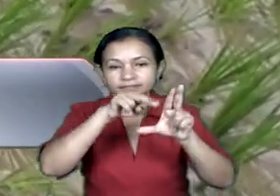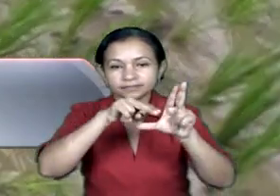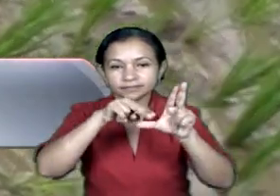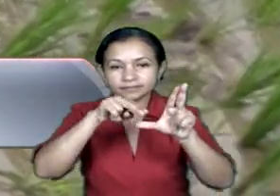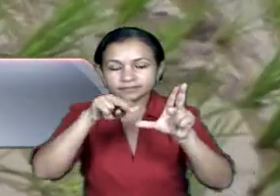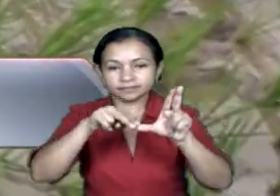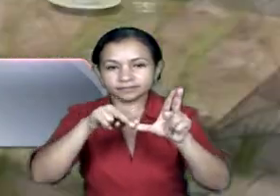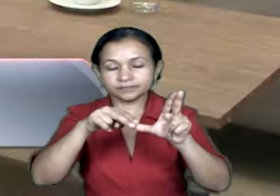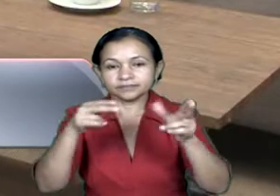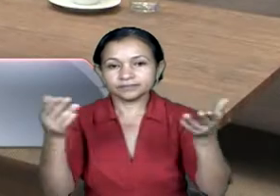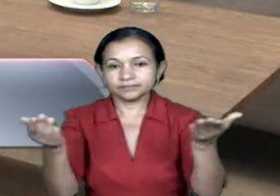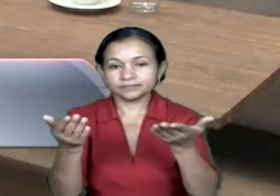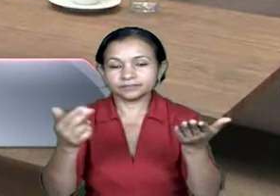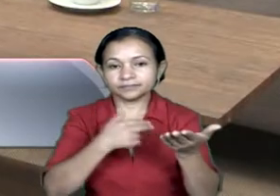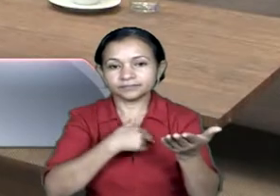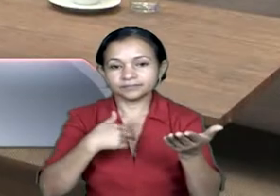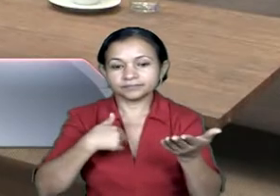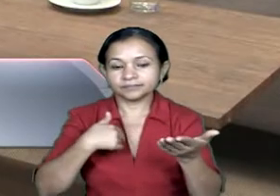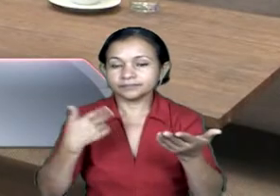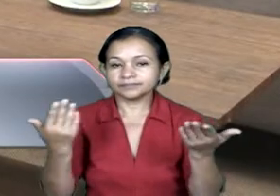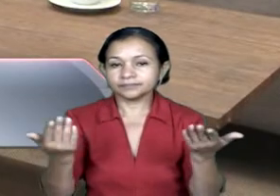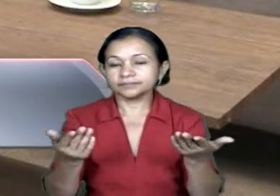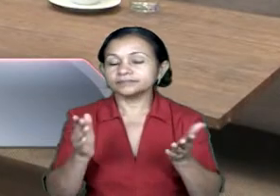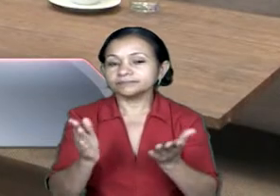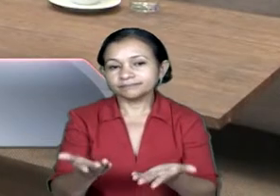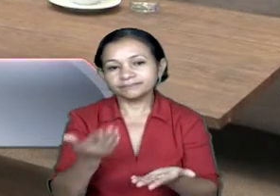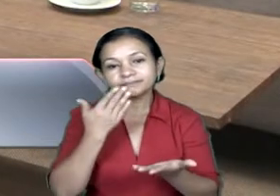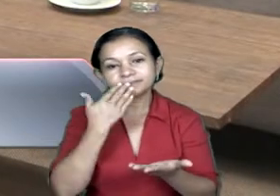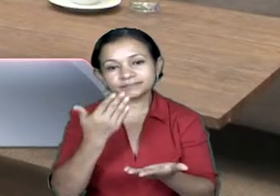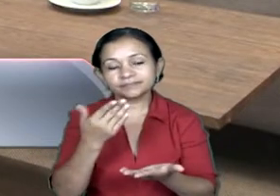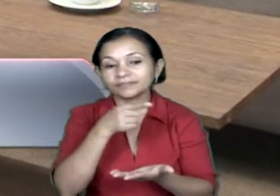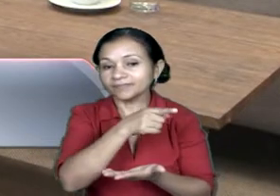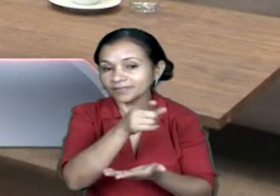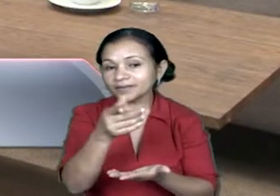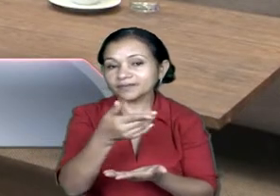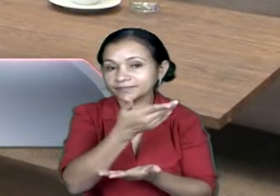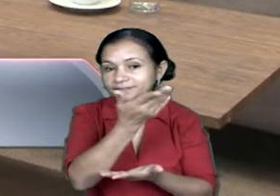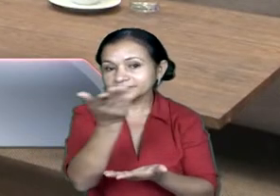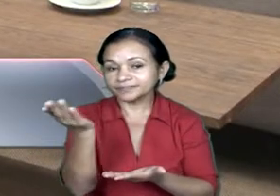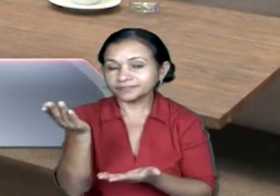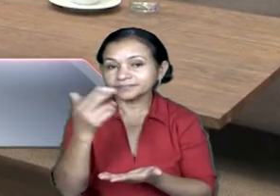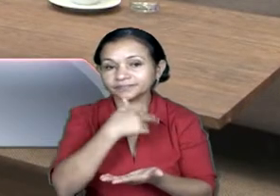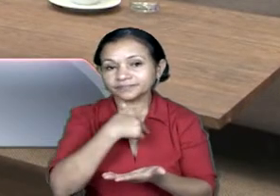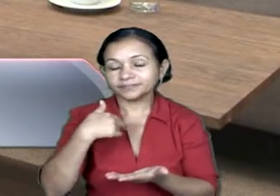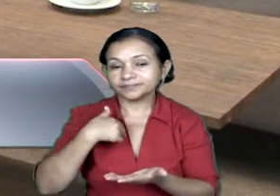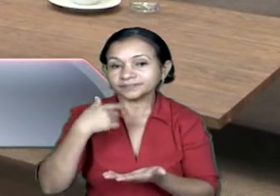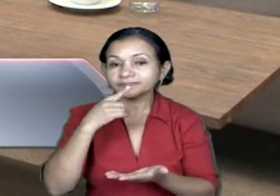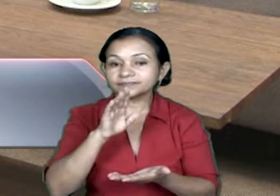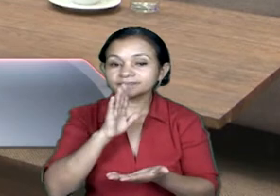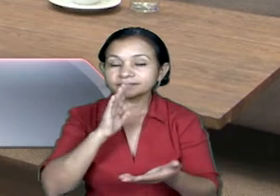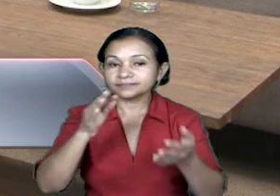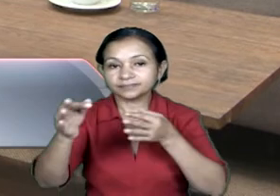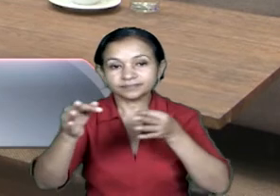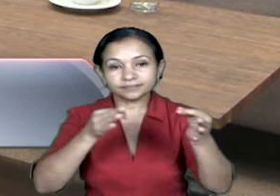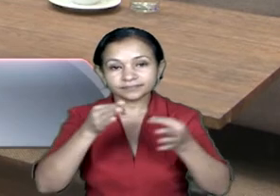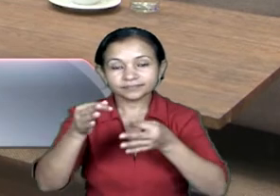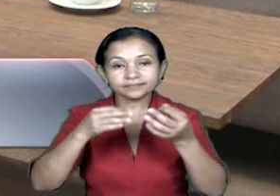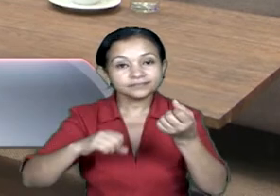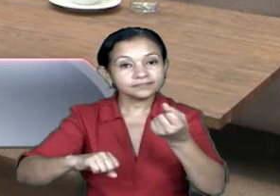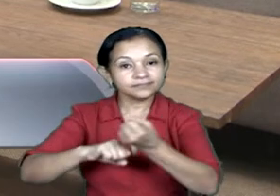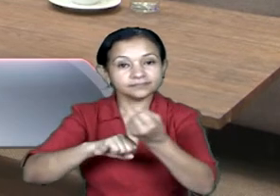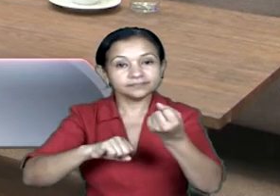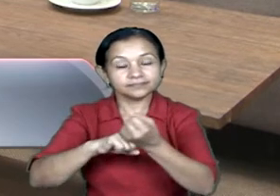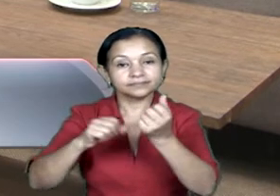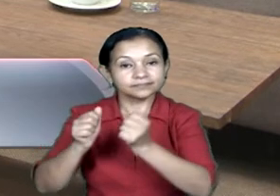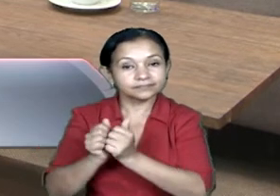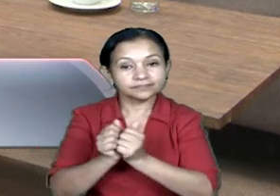ese proceso. También, bueno, ustedes ahora mismo, y a propósito de lo que está diciendo, nos están brindando un apoyo, un